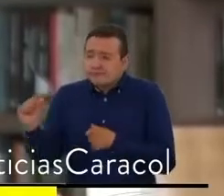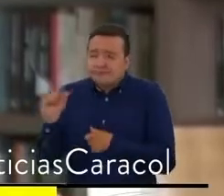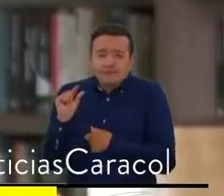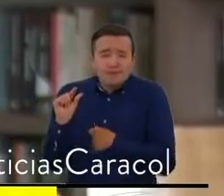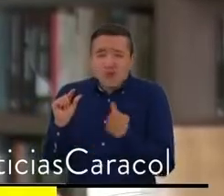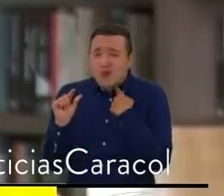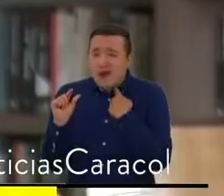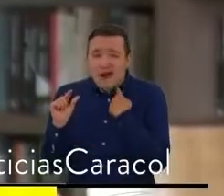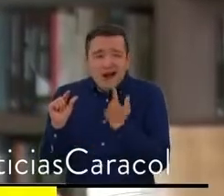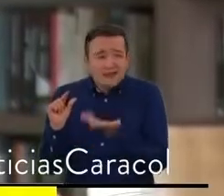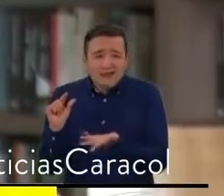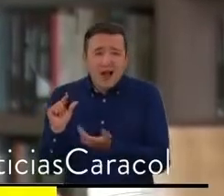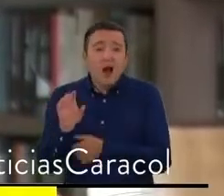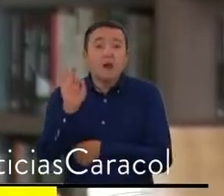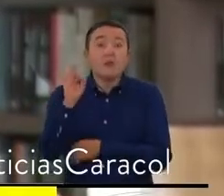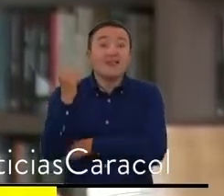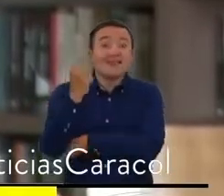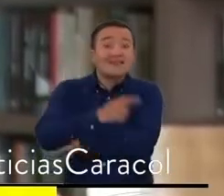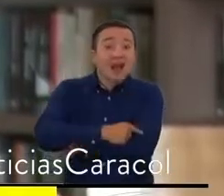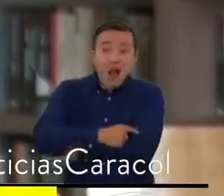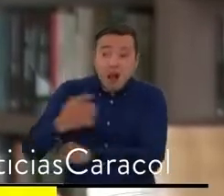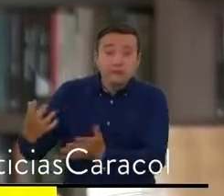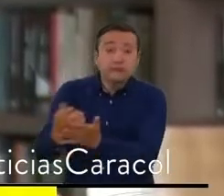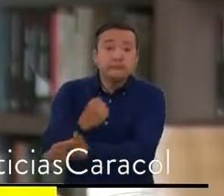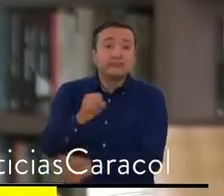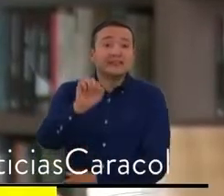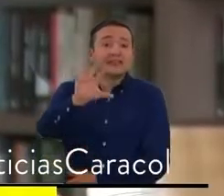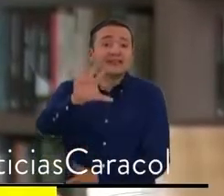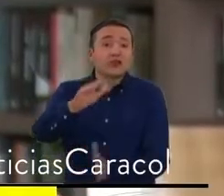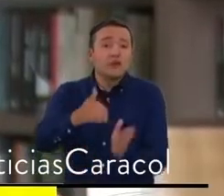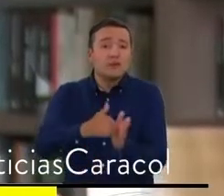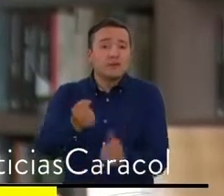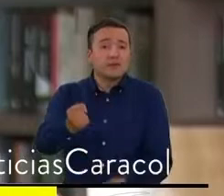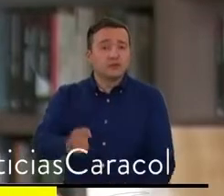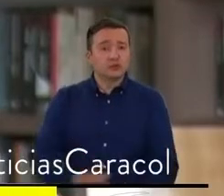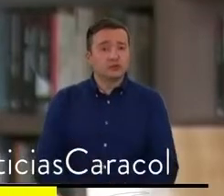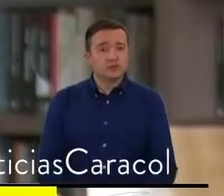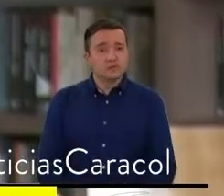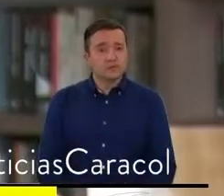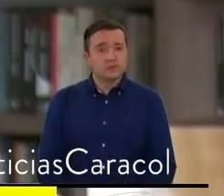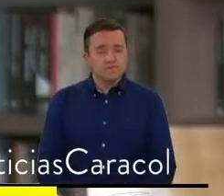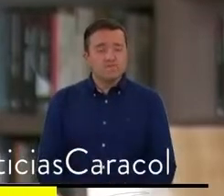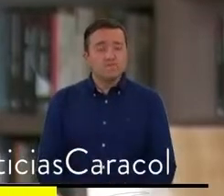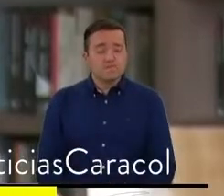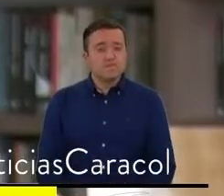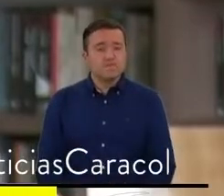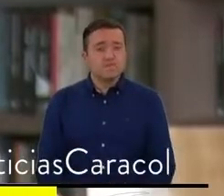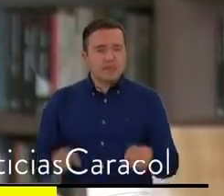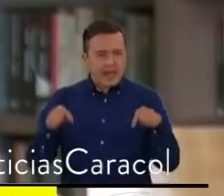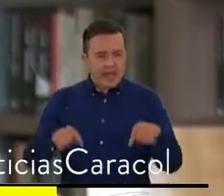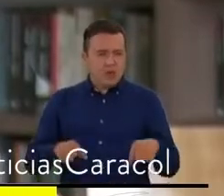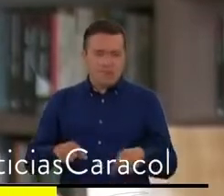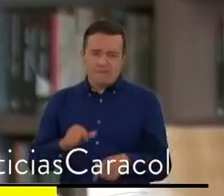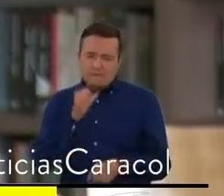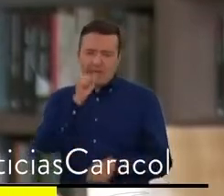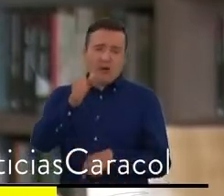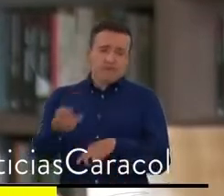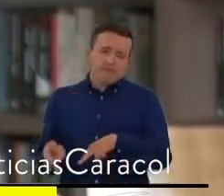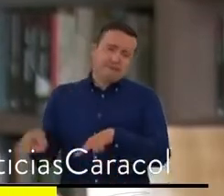los 5.000 pesos diarios y que en ese momento, muy profundizado por los problemas de la